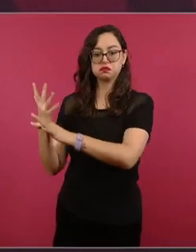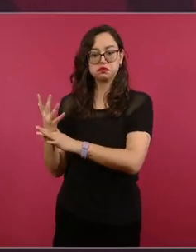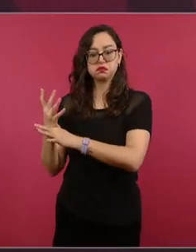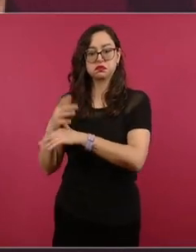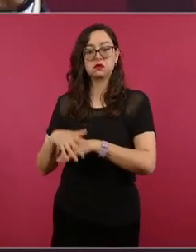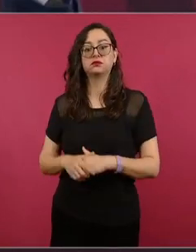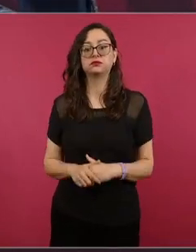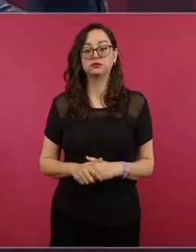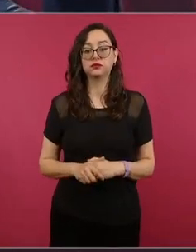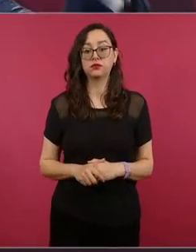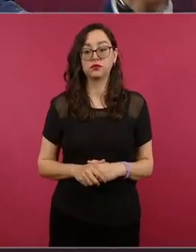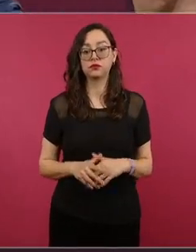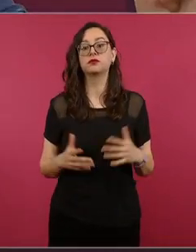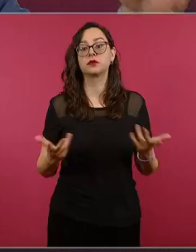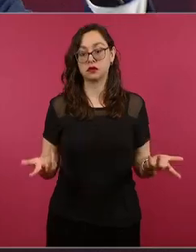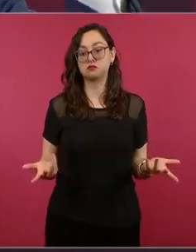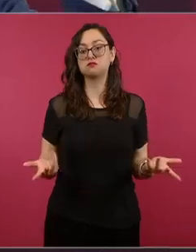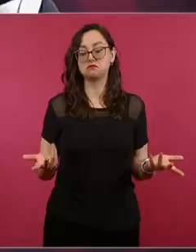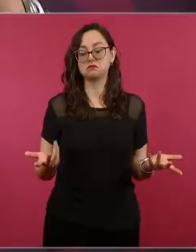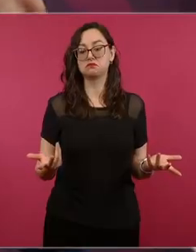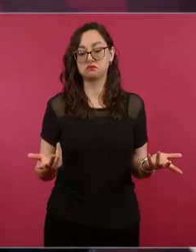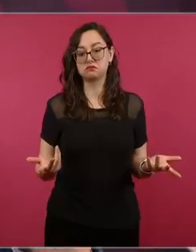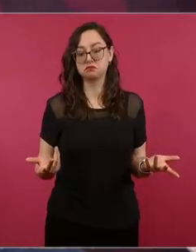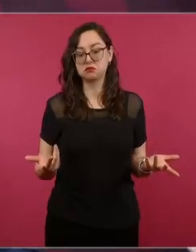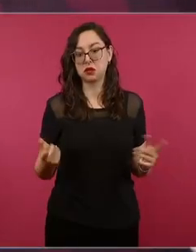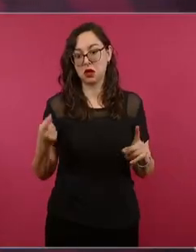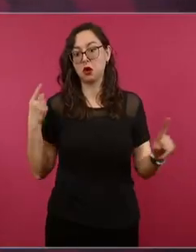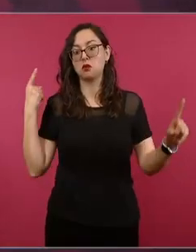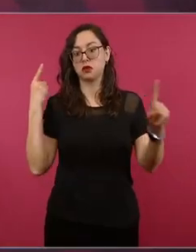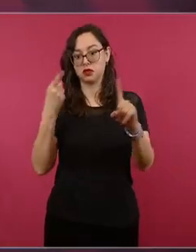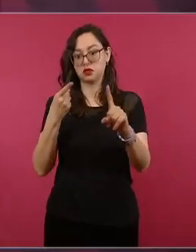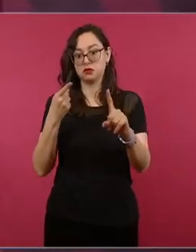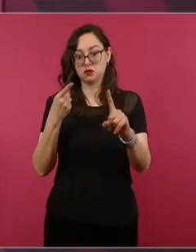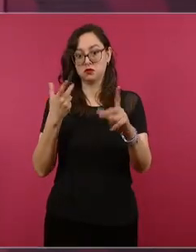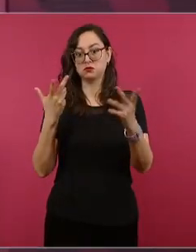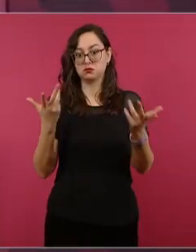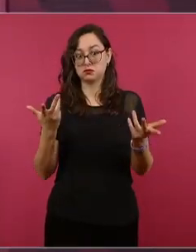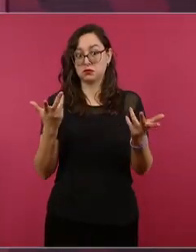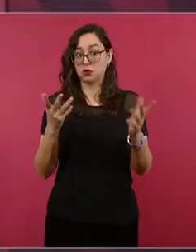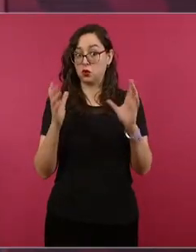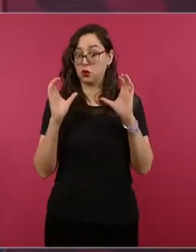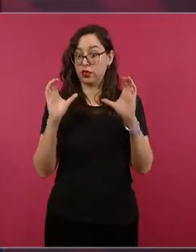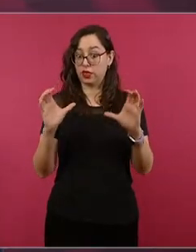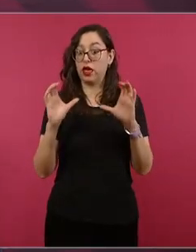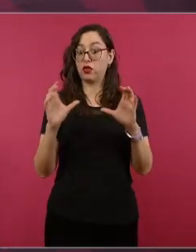Todo esto por el cuidado que hay que tener en cierta información.